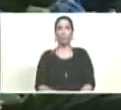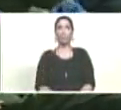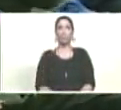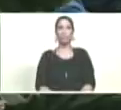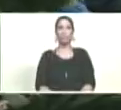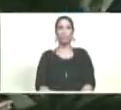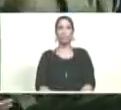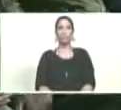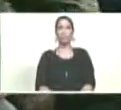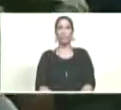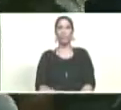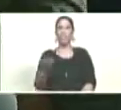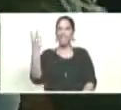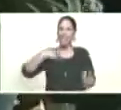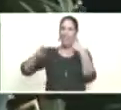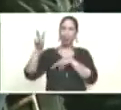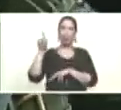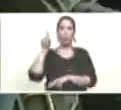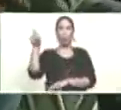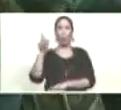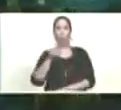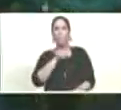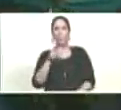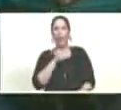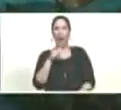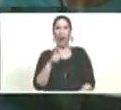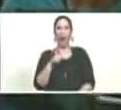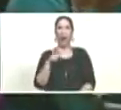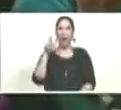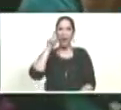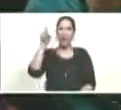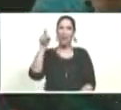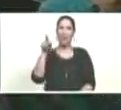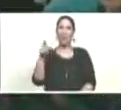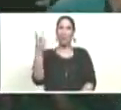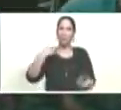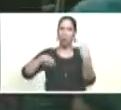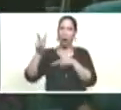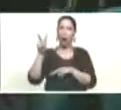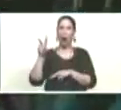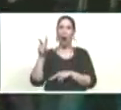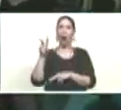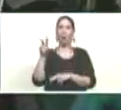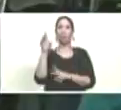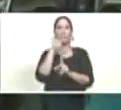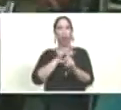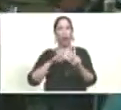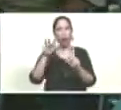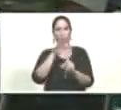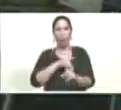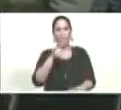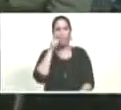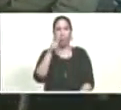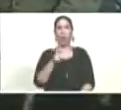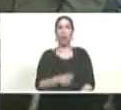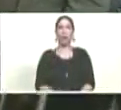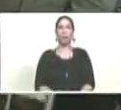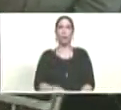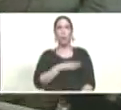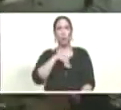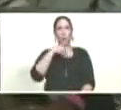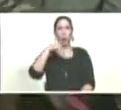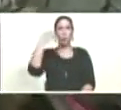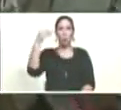podridos, traidores. Es lo que son, traidores, traicionaron a un pueblo, traicionaron la